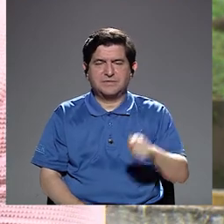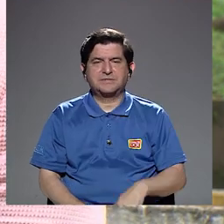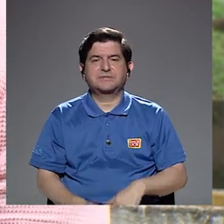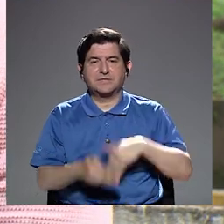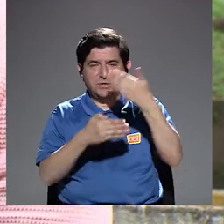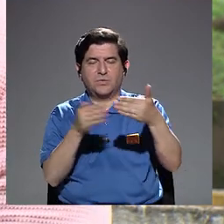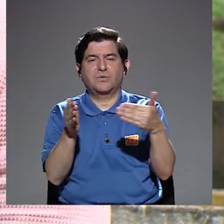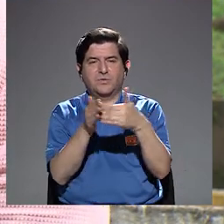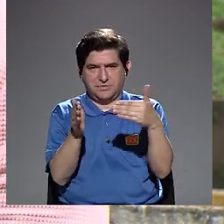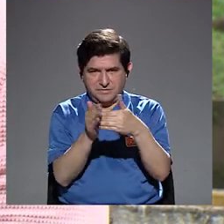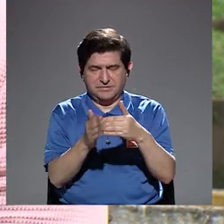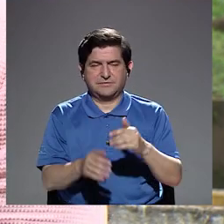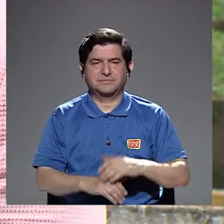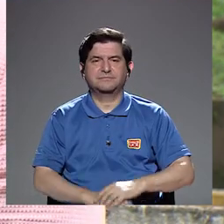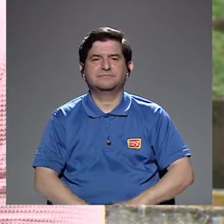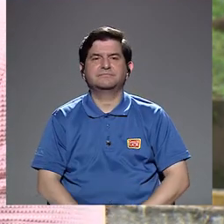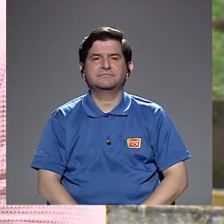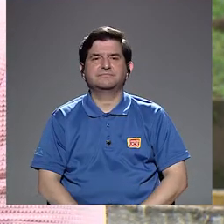tercera.